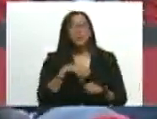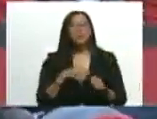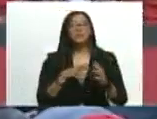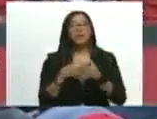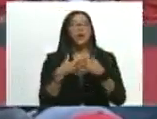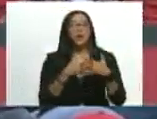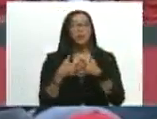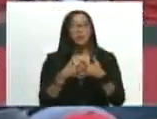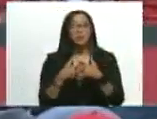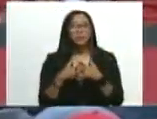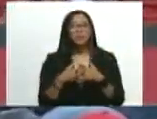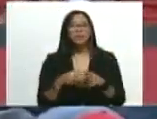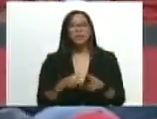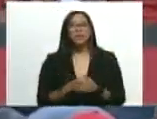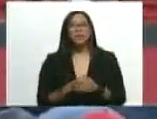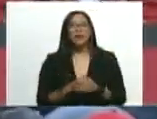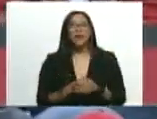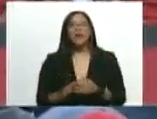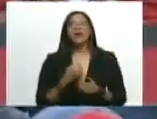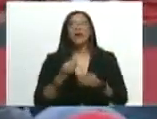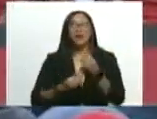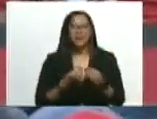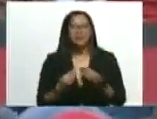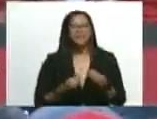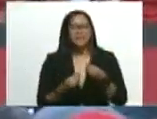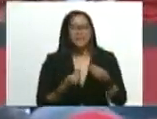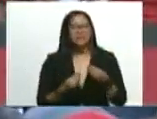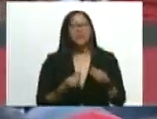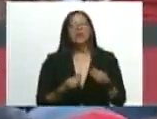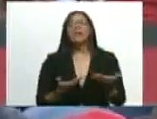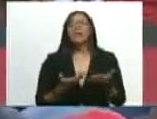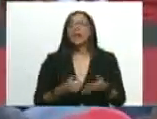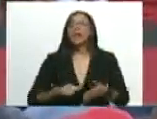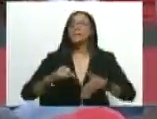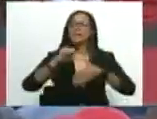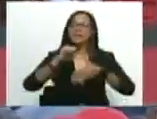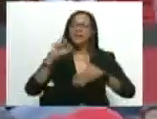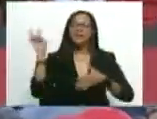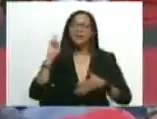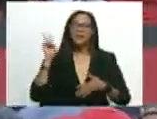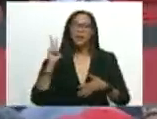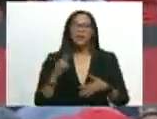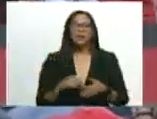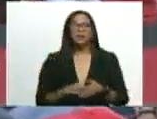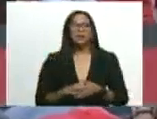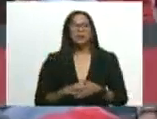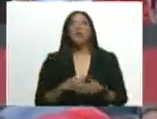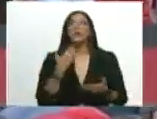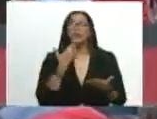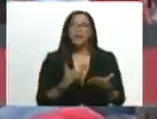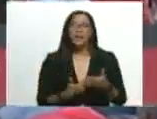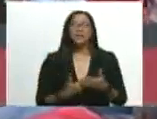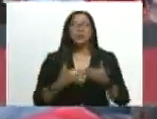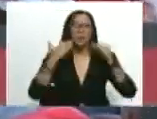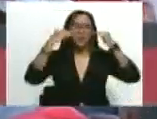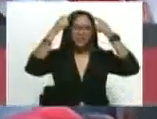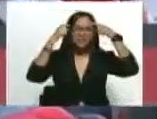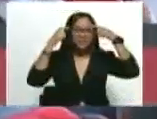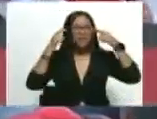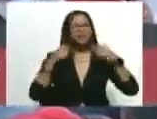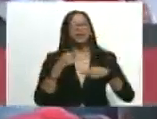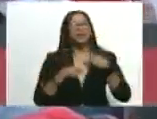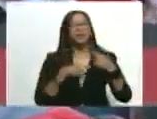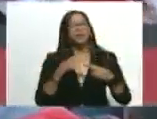desde Monroe ha sido la americanización de Venezuela y fue gracias al comandante Chávez a la revolución